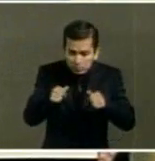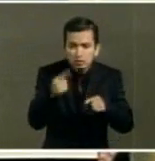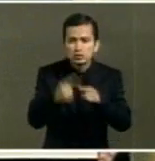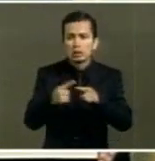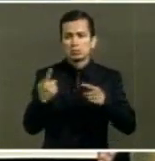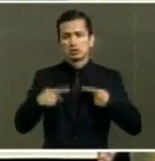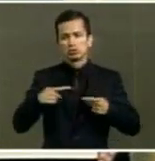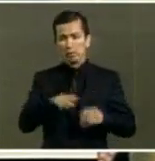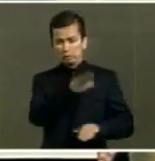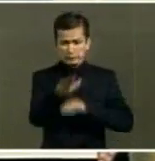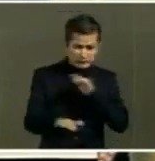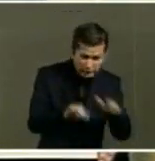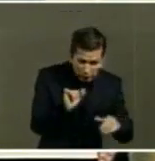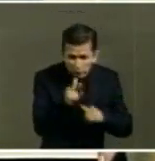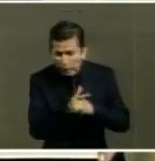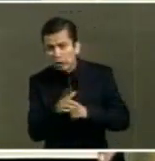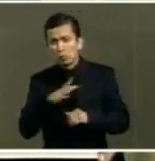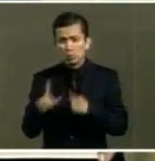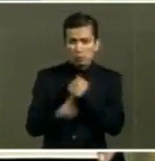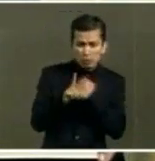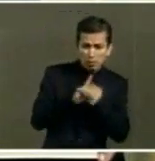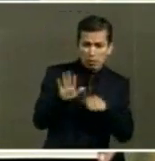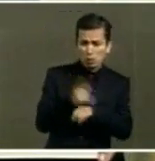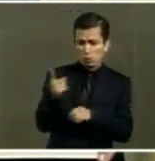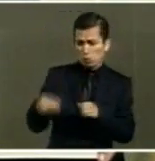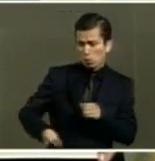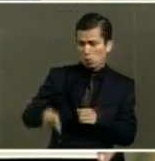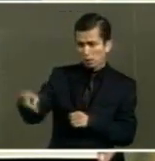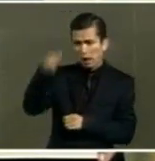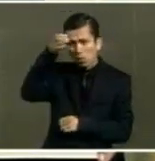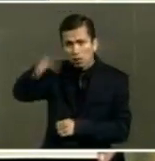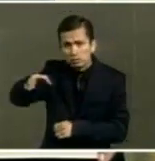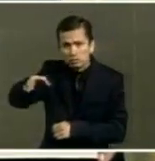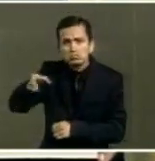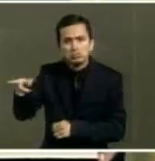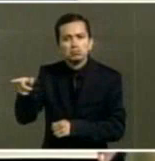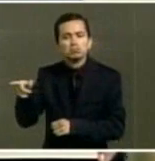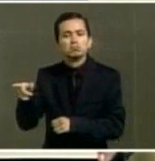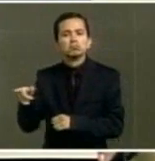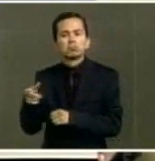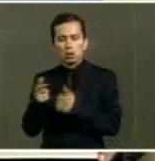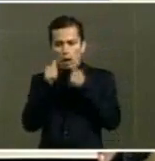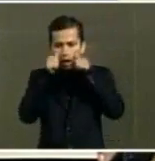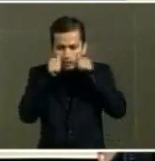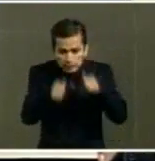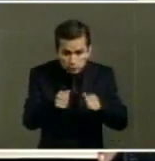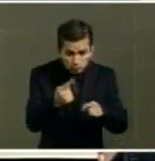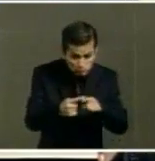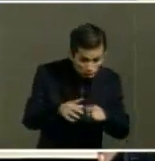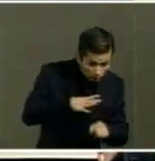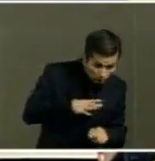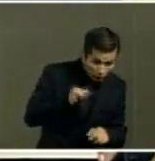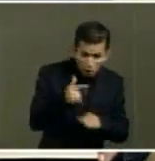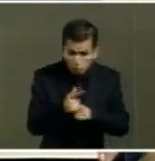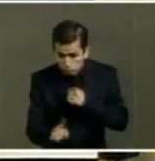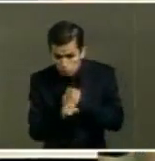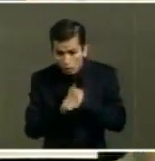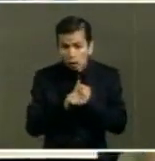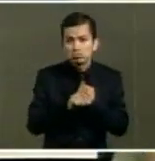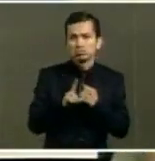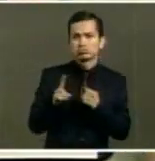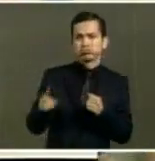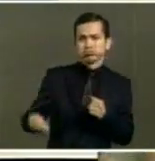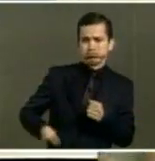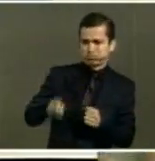unificar y a potenciar la atención del gobierno federal a quienes han sido lastimados por la violencia de los criminales. Se trata